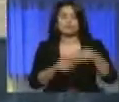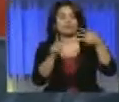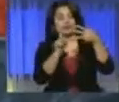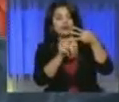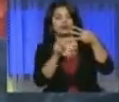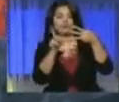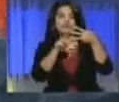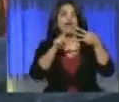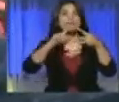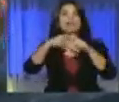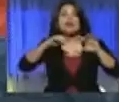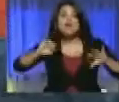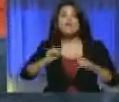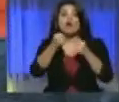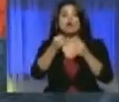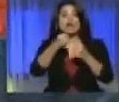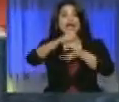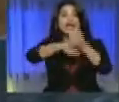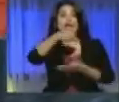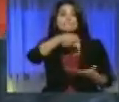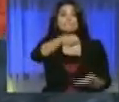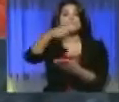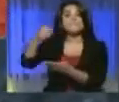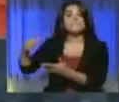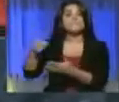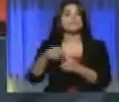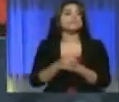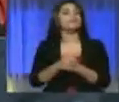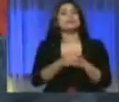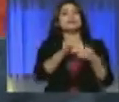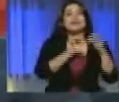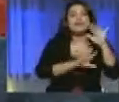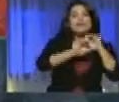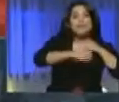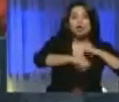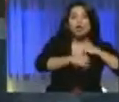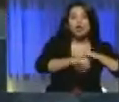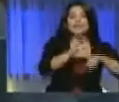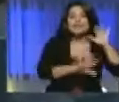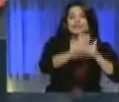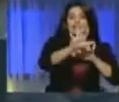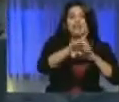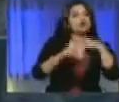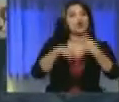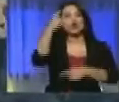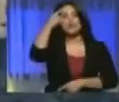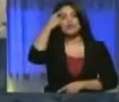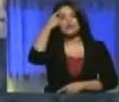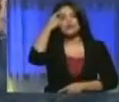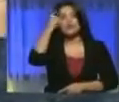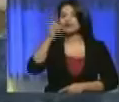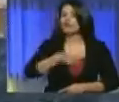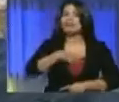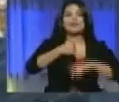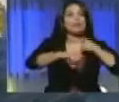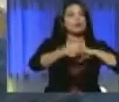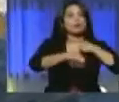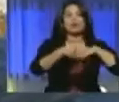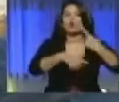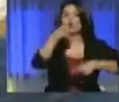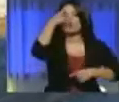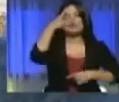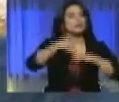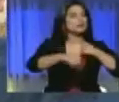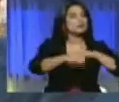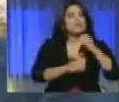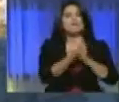mira, Mirabal, Agenda Económica Bolivariana, 15 motores, todos los días, no puede fallar un motor, todos los días generando nuevas fuentes